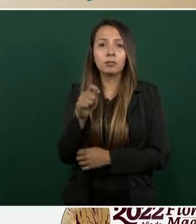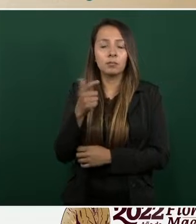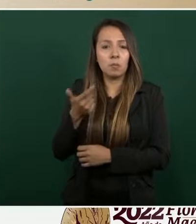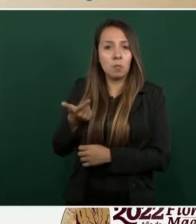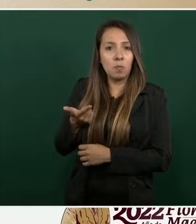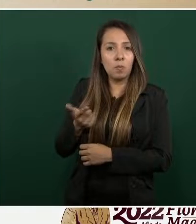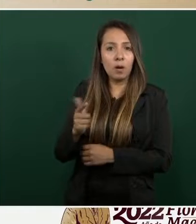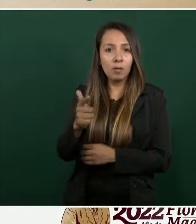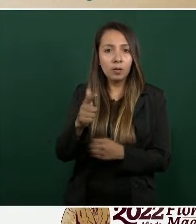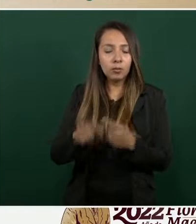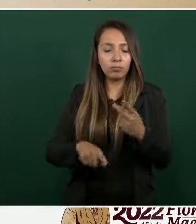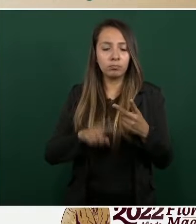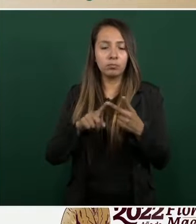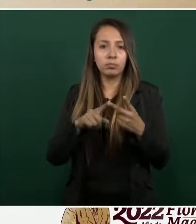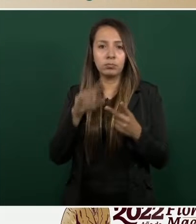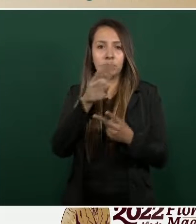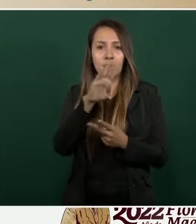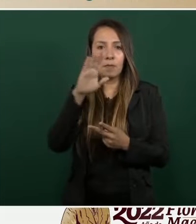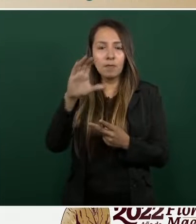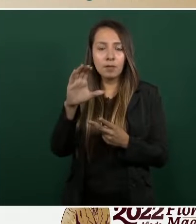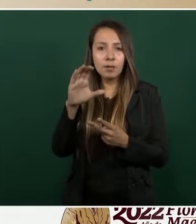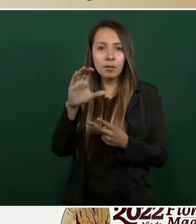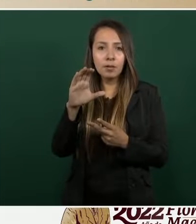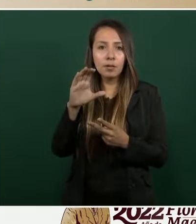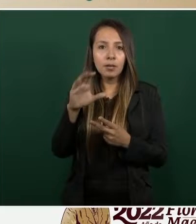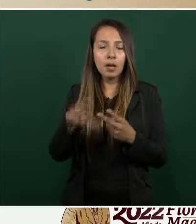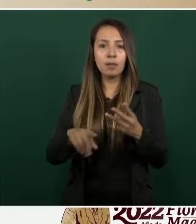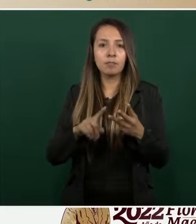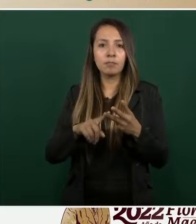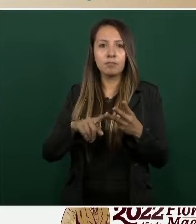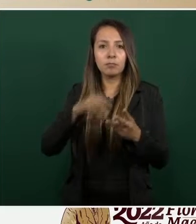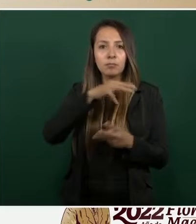Guanajuato, Baja California,